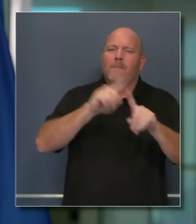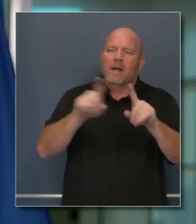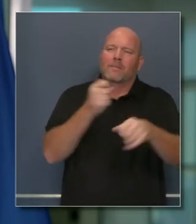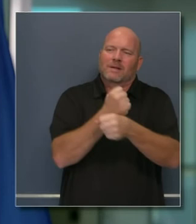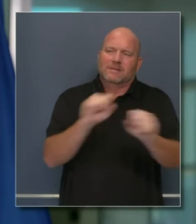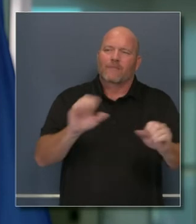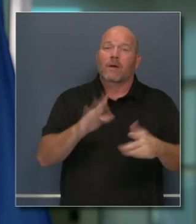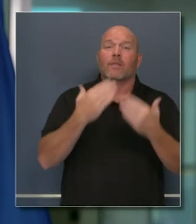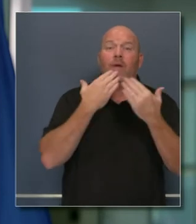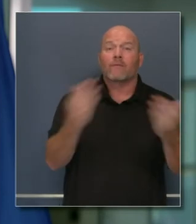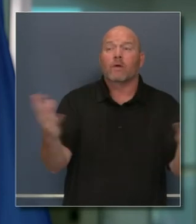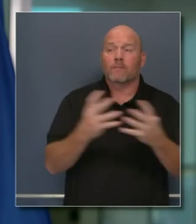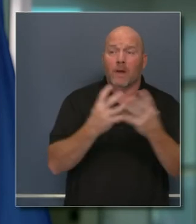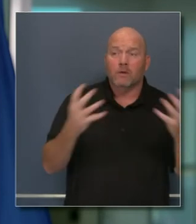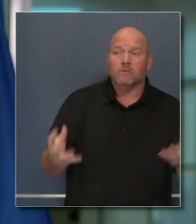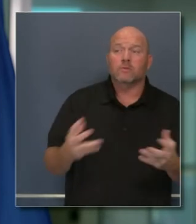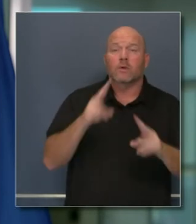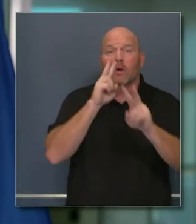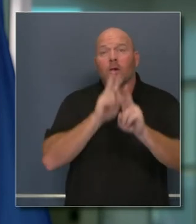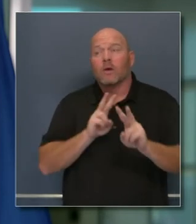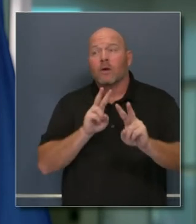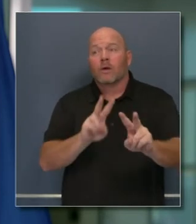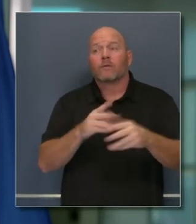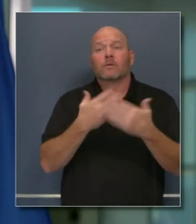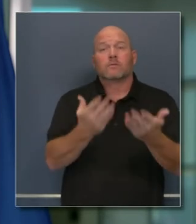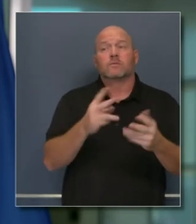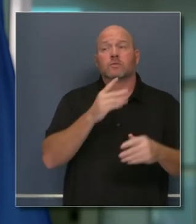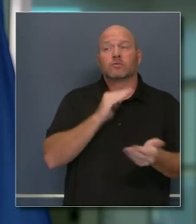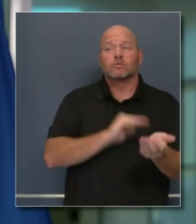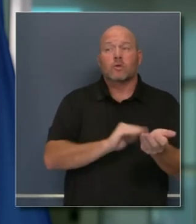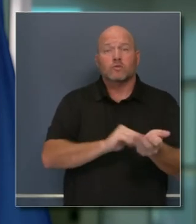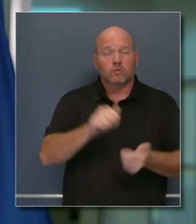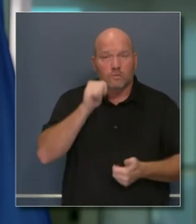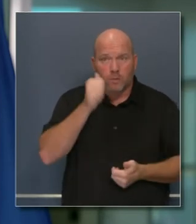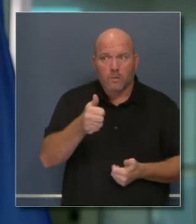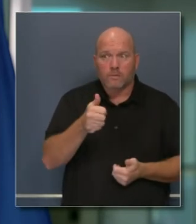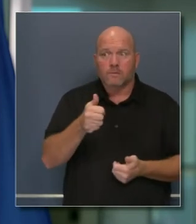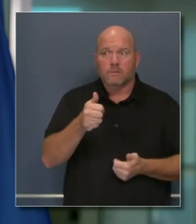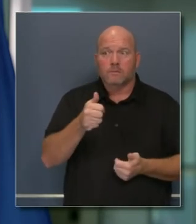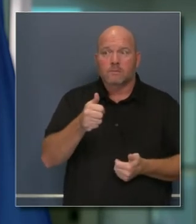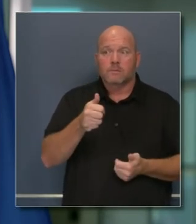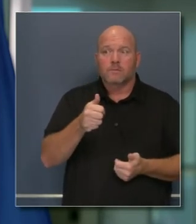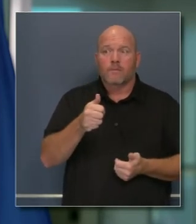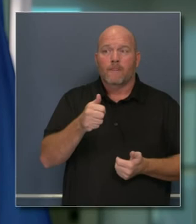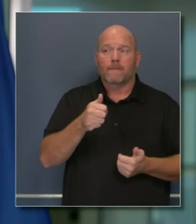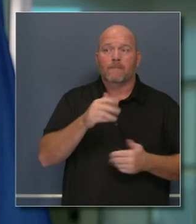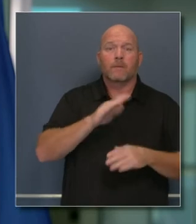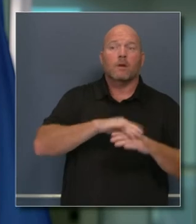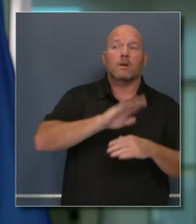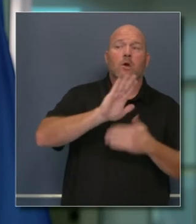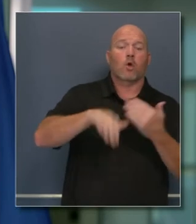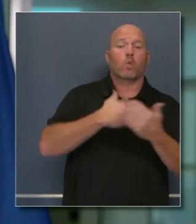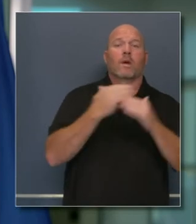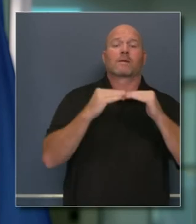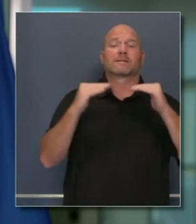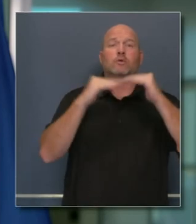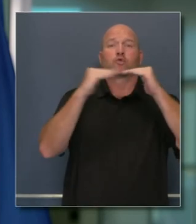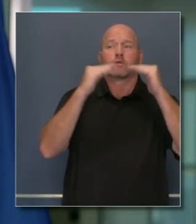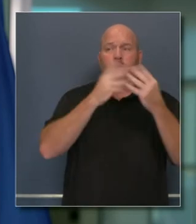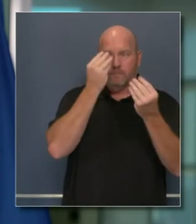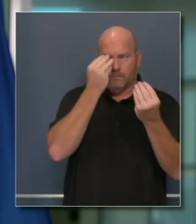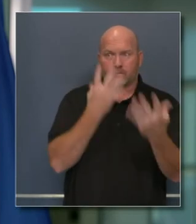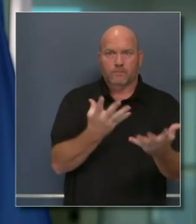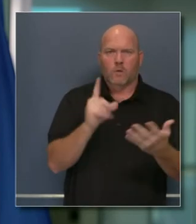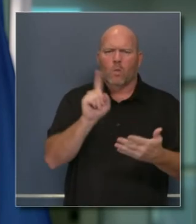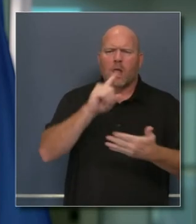vuelta pronto. Así que con eso, muchísimas gracias. Espero que escuchen al doctor Galdi mañana cuando dé su informe de actualización sobre el progreso